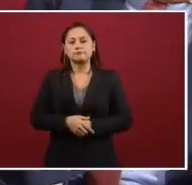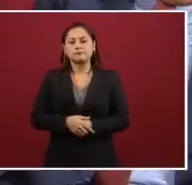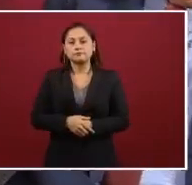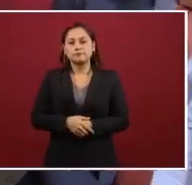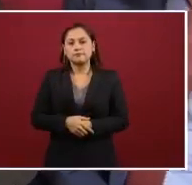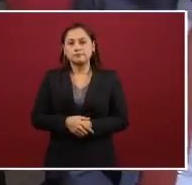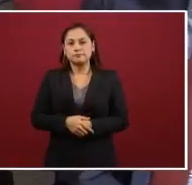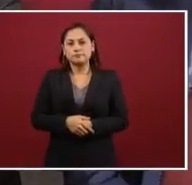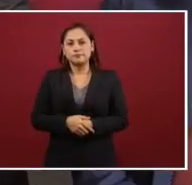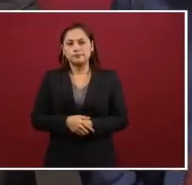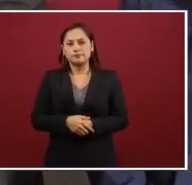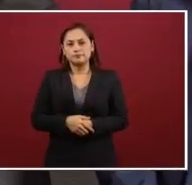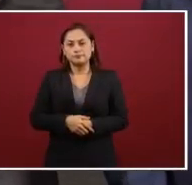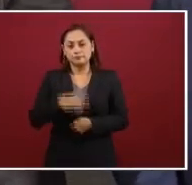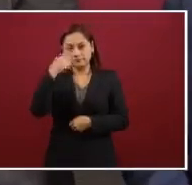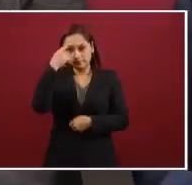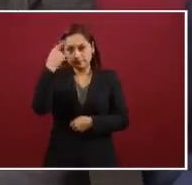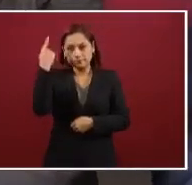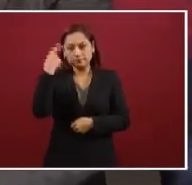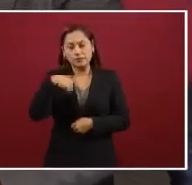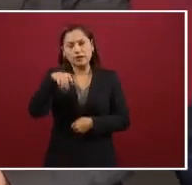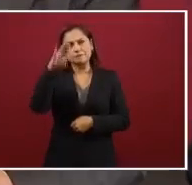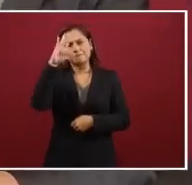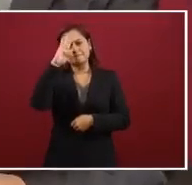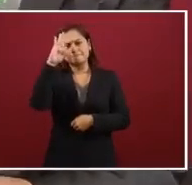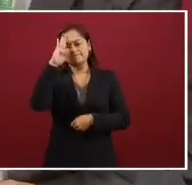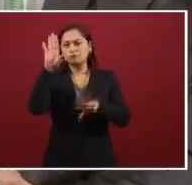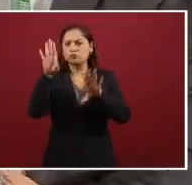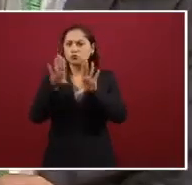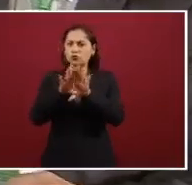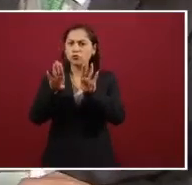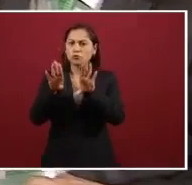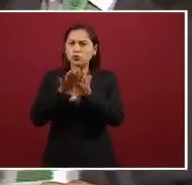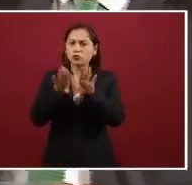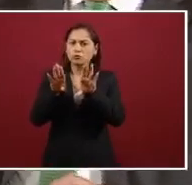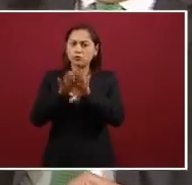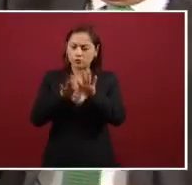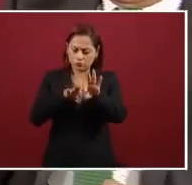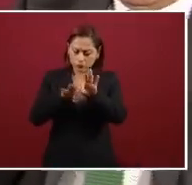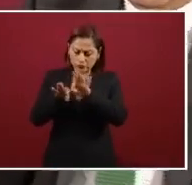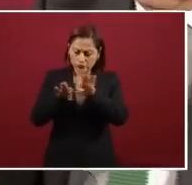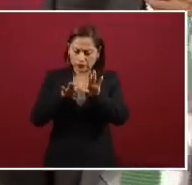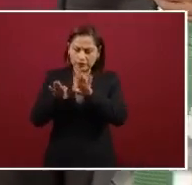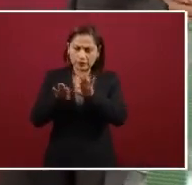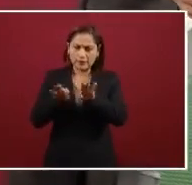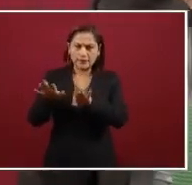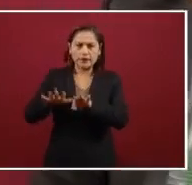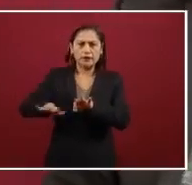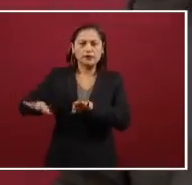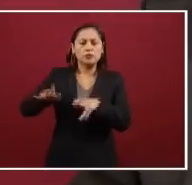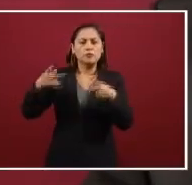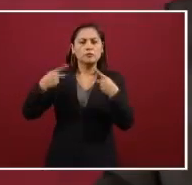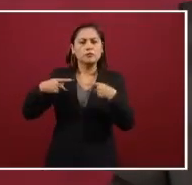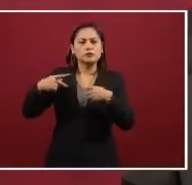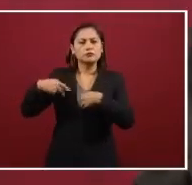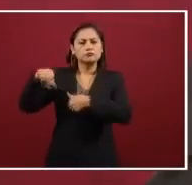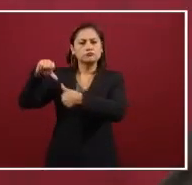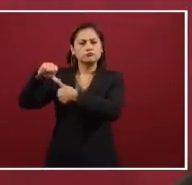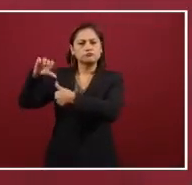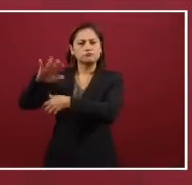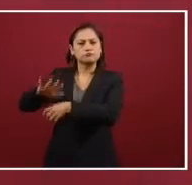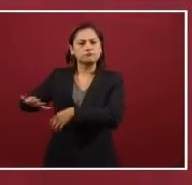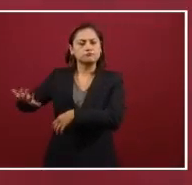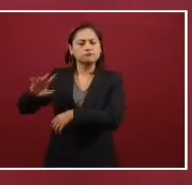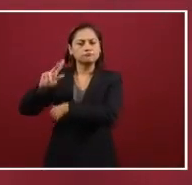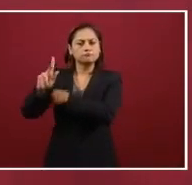dar oportunidades de trabajo a nuestros hermanos centroamericanos,